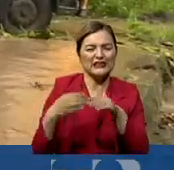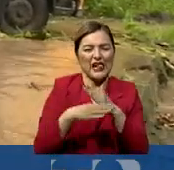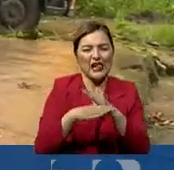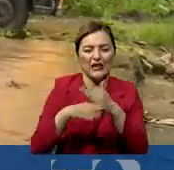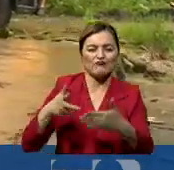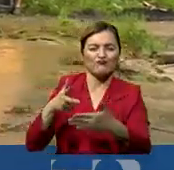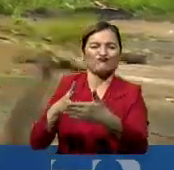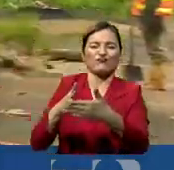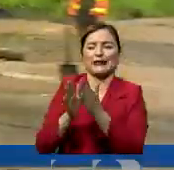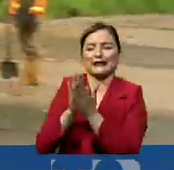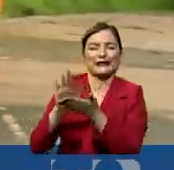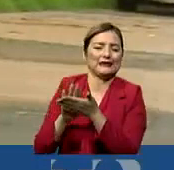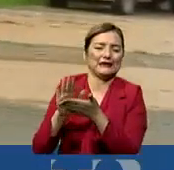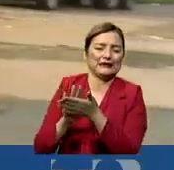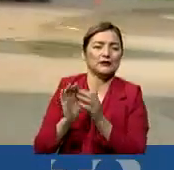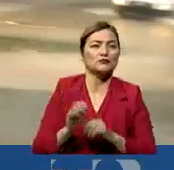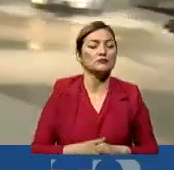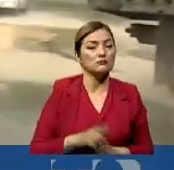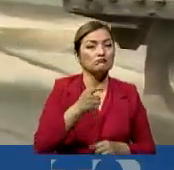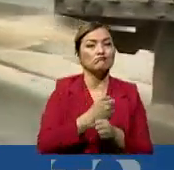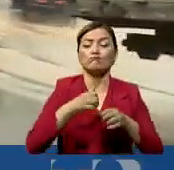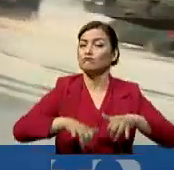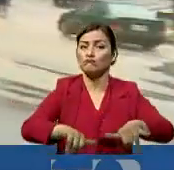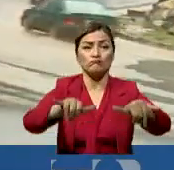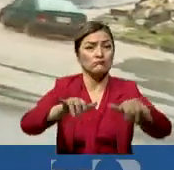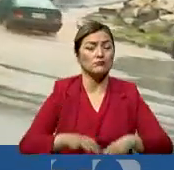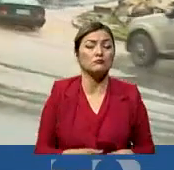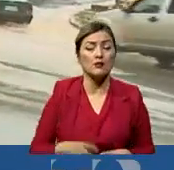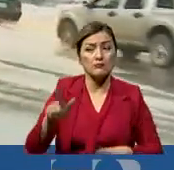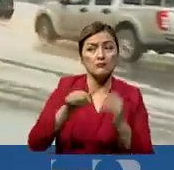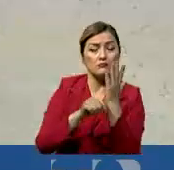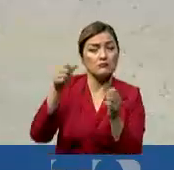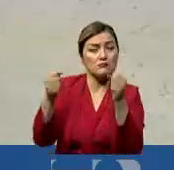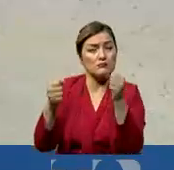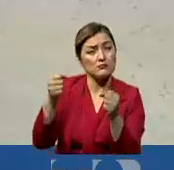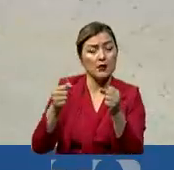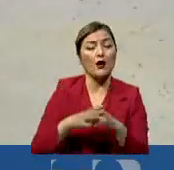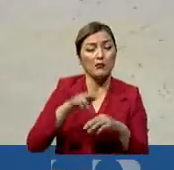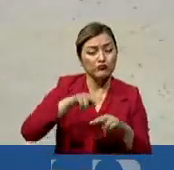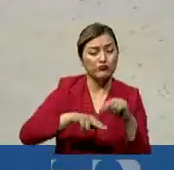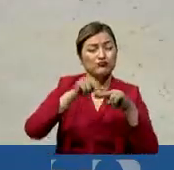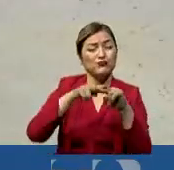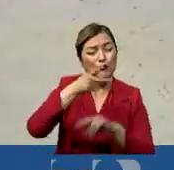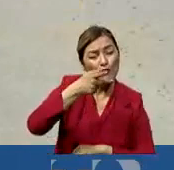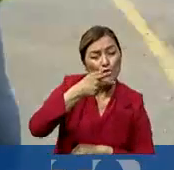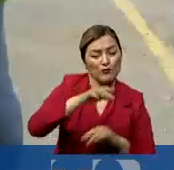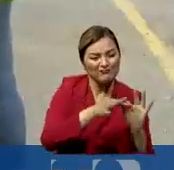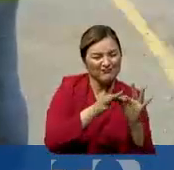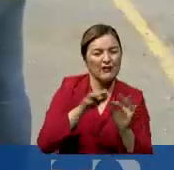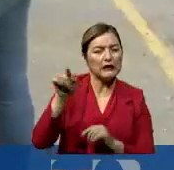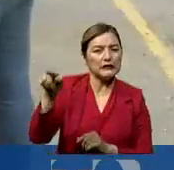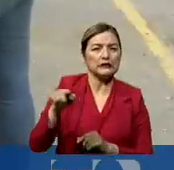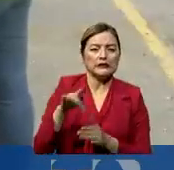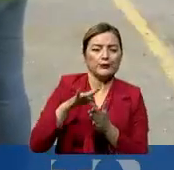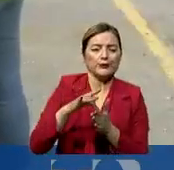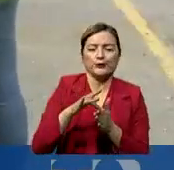en estos tramos no han parado durante estos últimos días. Sin embargo, el Ministerio de Transporte y Obras Públicas advierte que el peligro es constante